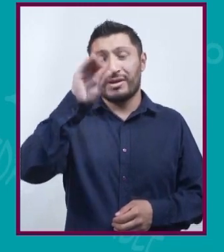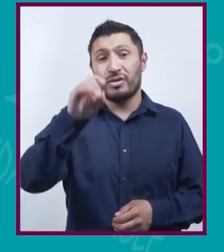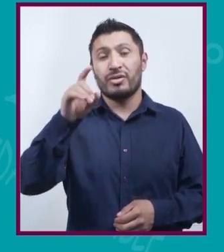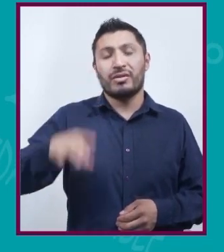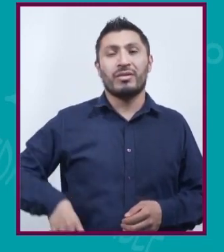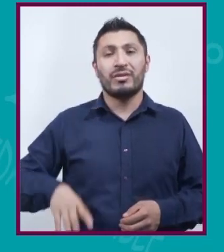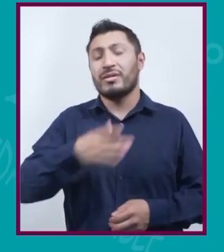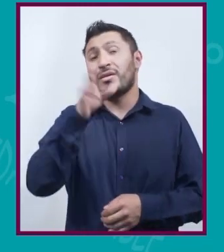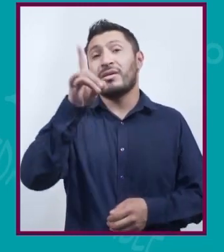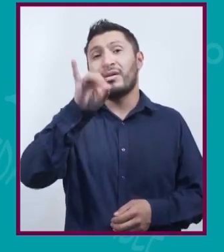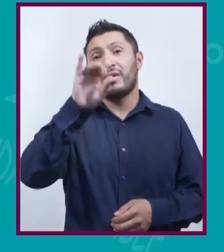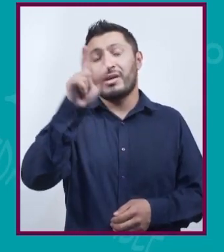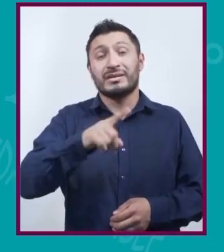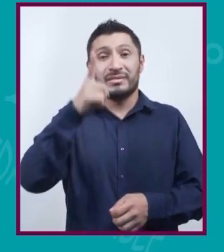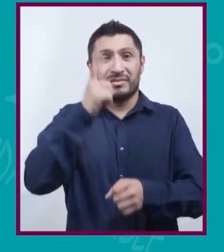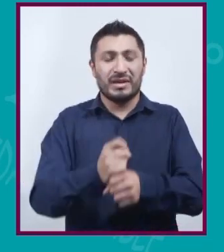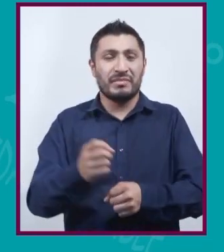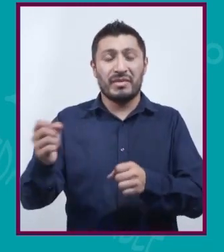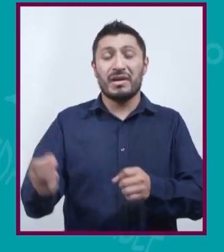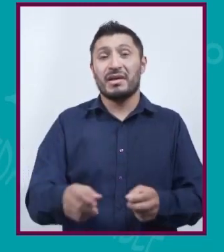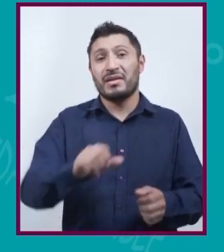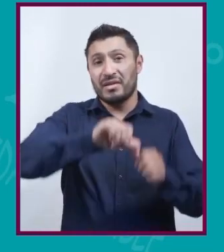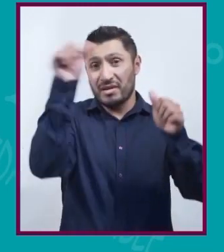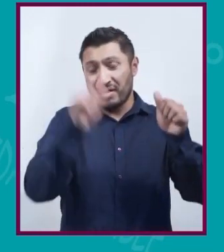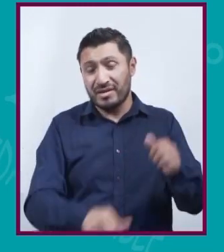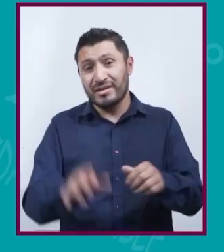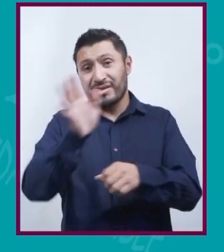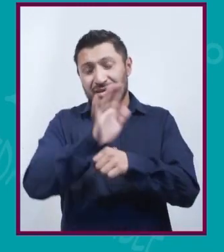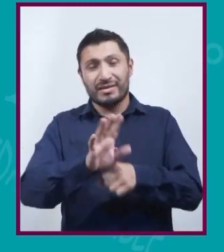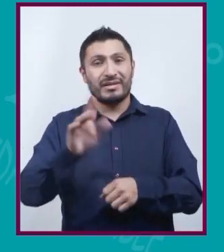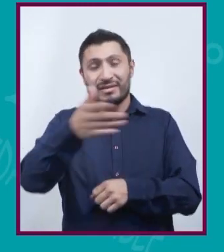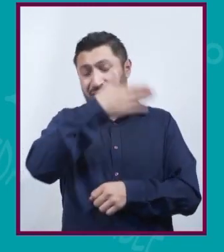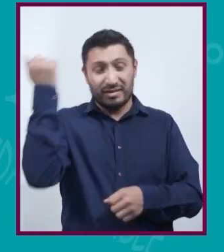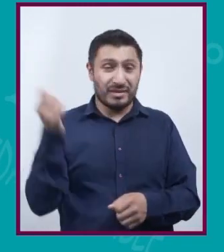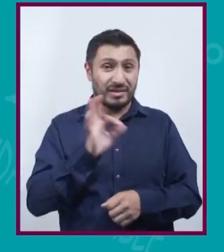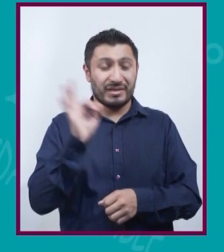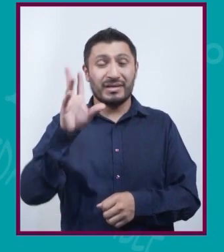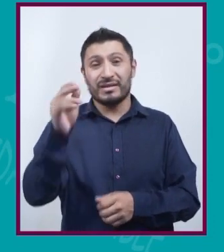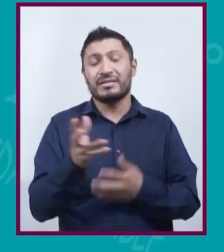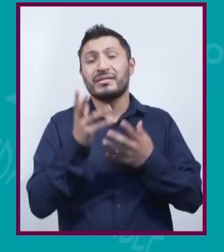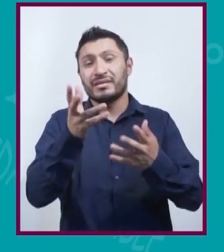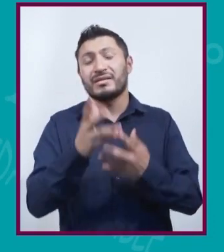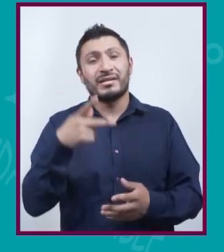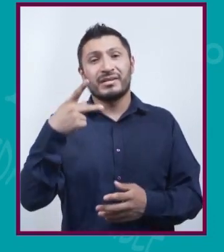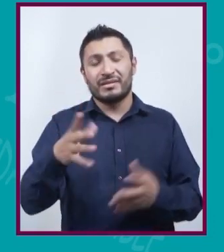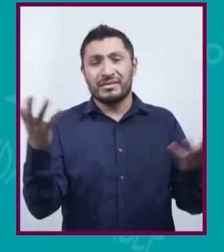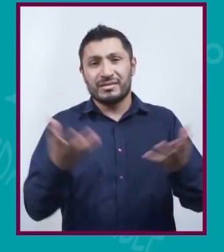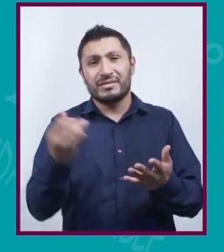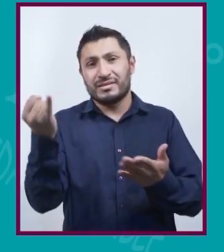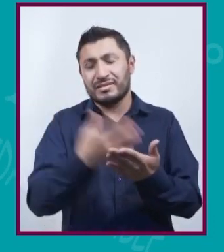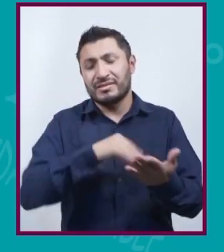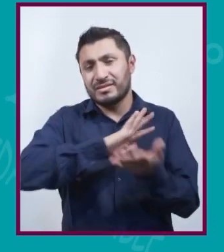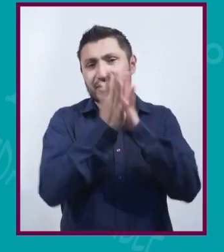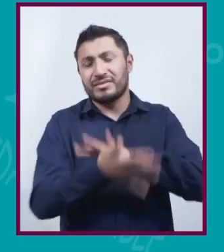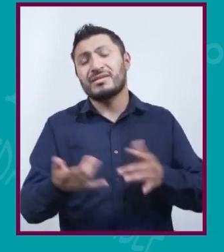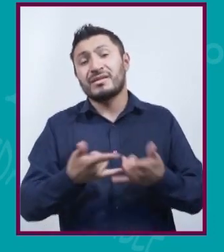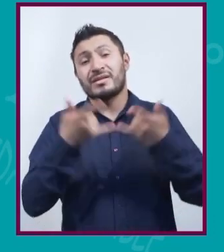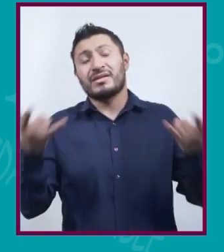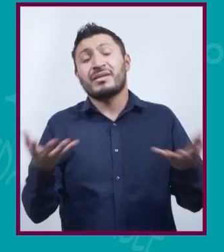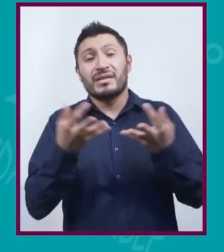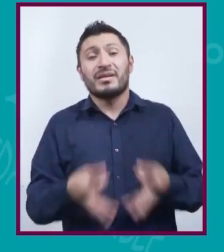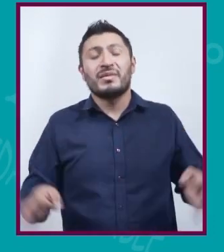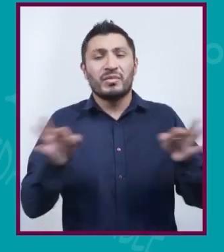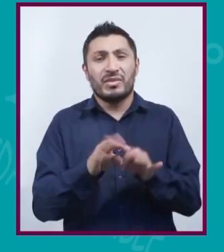Sin saberlo, y quizá sin el deseo de sus creadores, esas imágenes se convirtieron en históricas, en fuentes de información para la